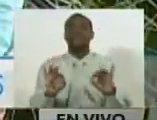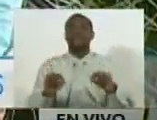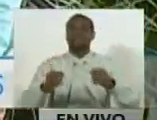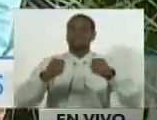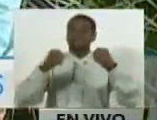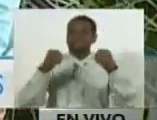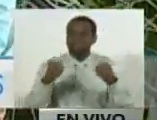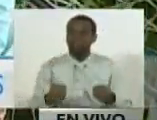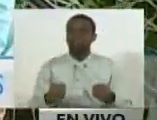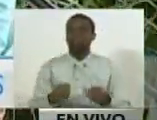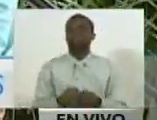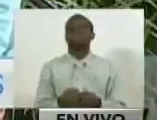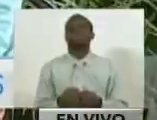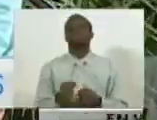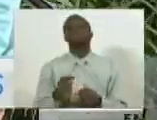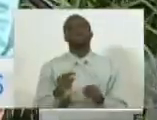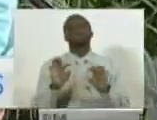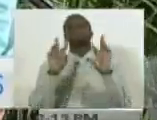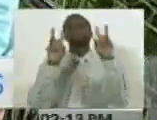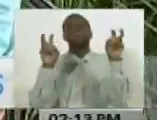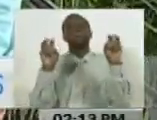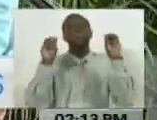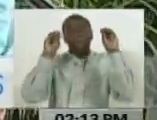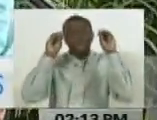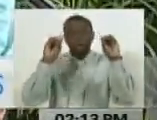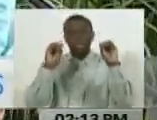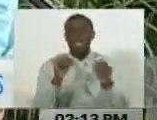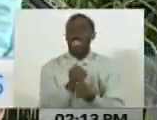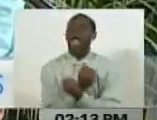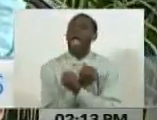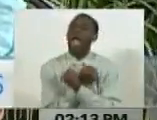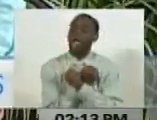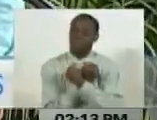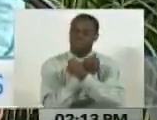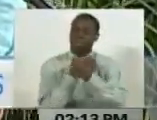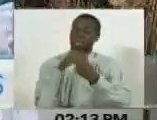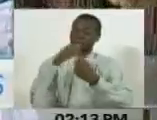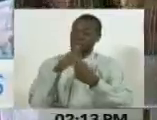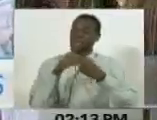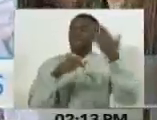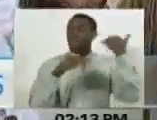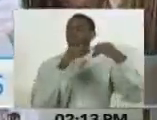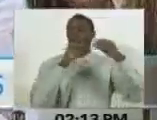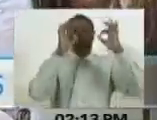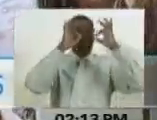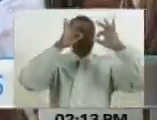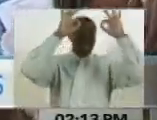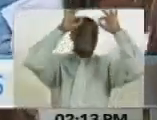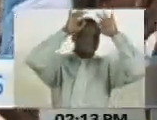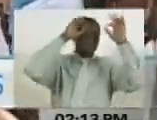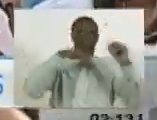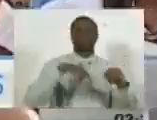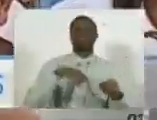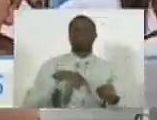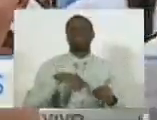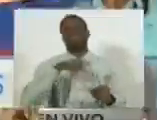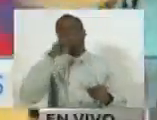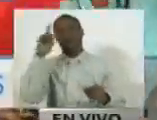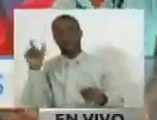la pedagogía del amor, que es la pedagogía de Simón Rodríguez, de Freire,